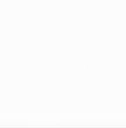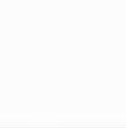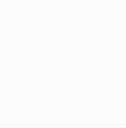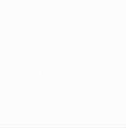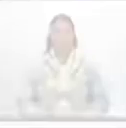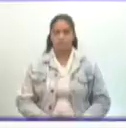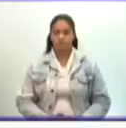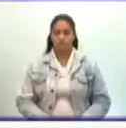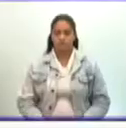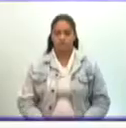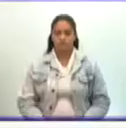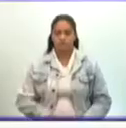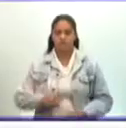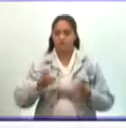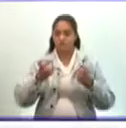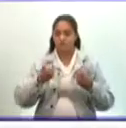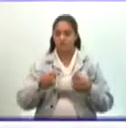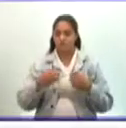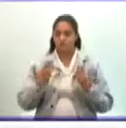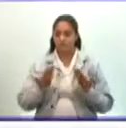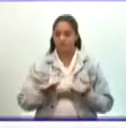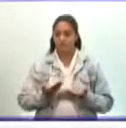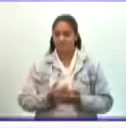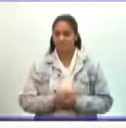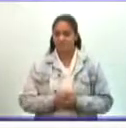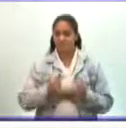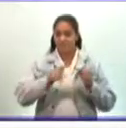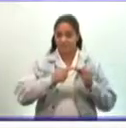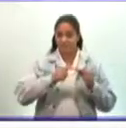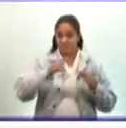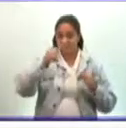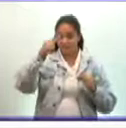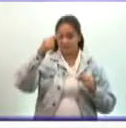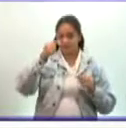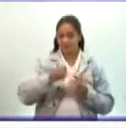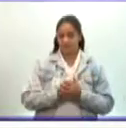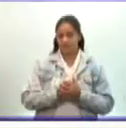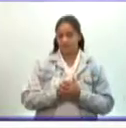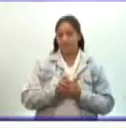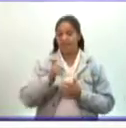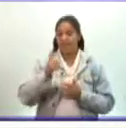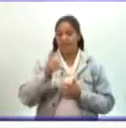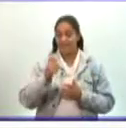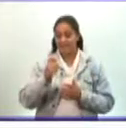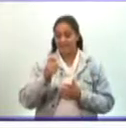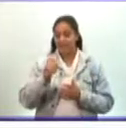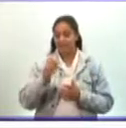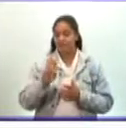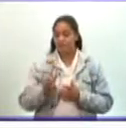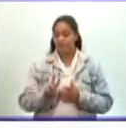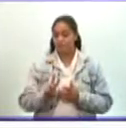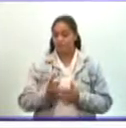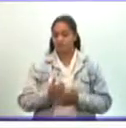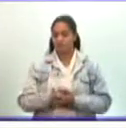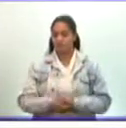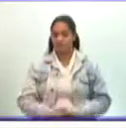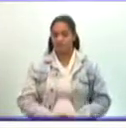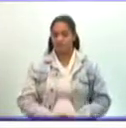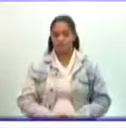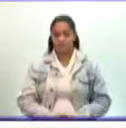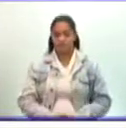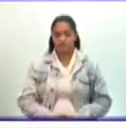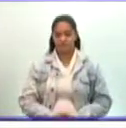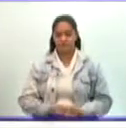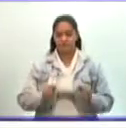Vamos ahora a calcular el segmento X sub 2. Fíjate bien qué